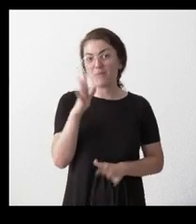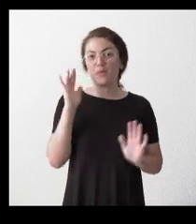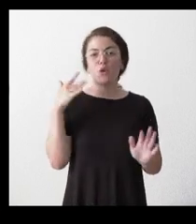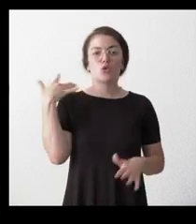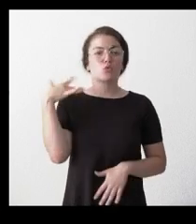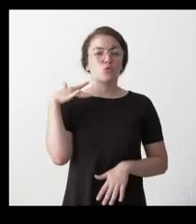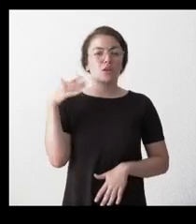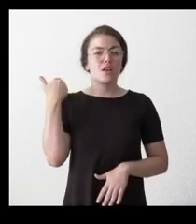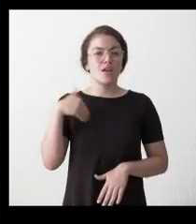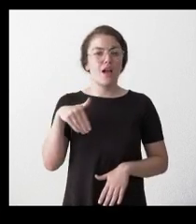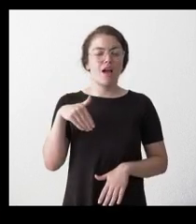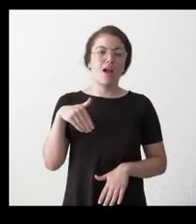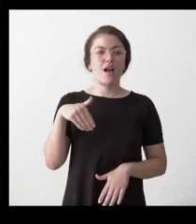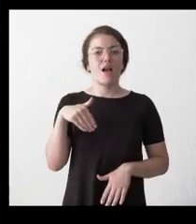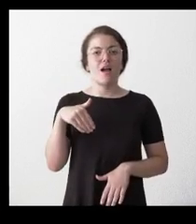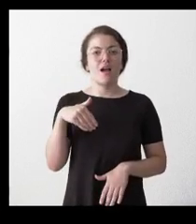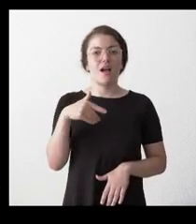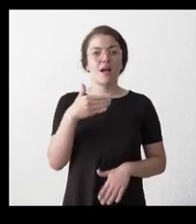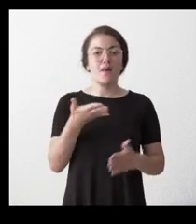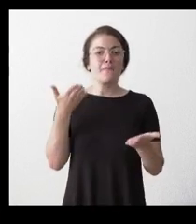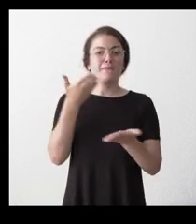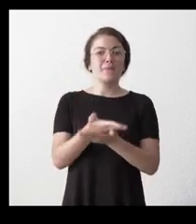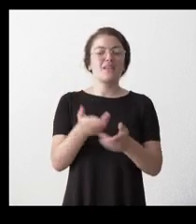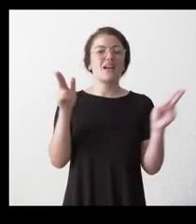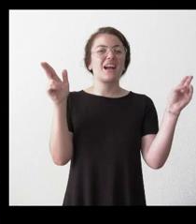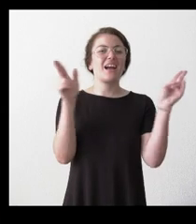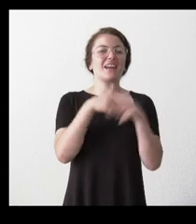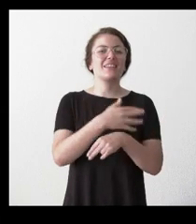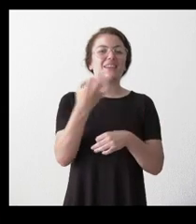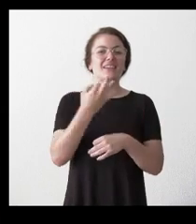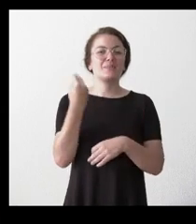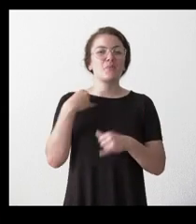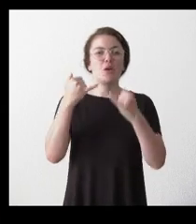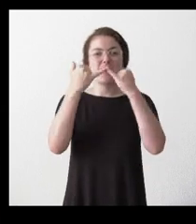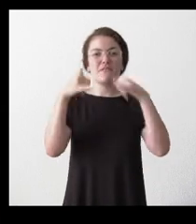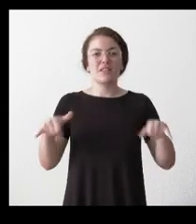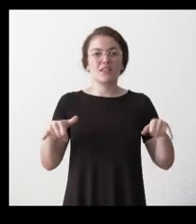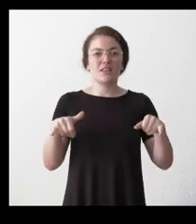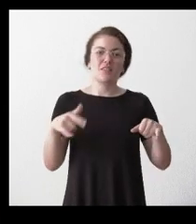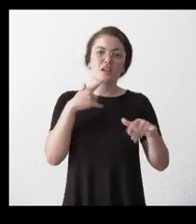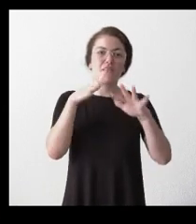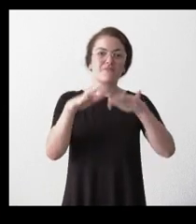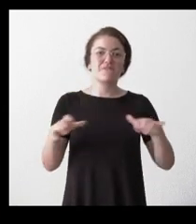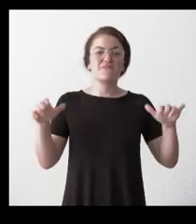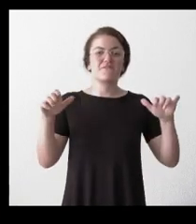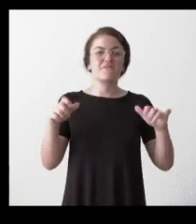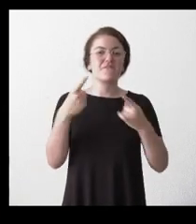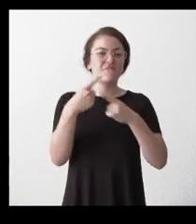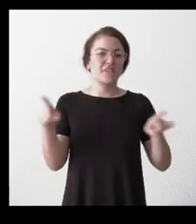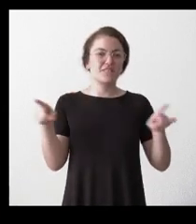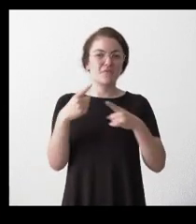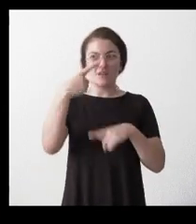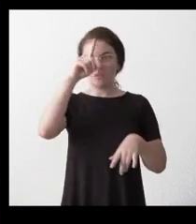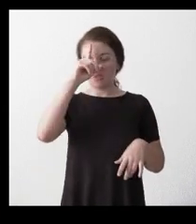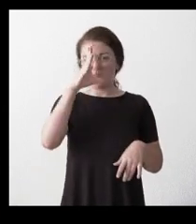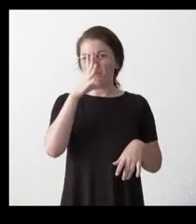surgiendo muchas voces que piden la cancelación de uno de estos eventos, del Covaleda Fest, y no saben muy bien